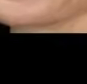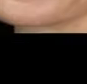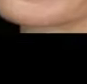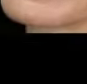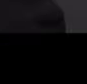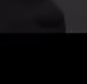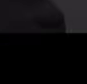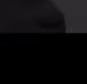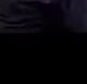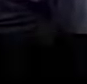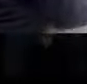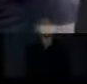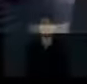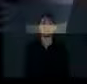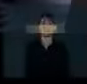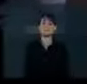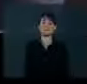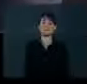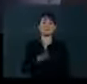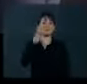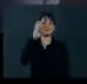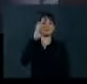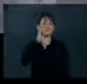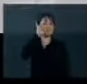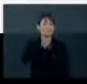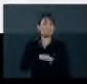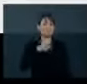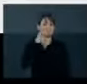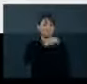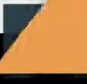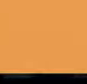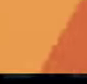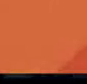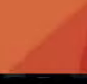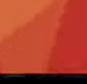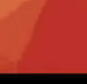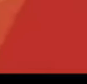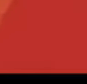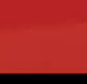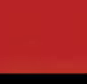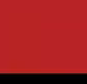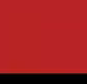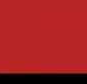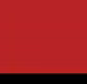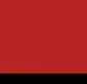Michelle, Chile de todos.